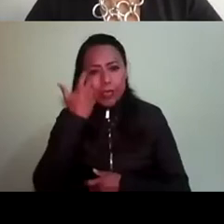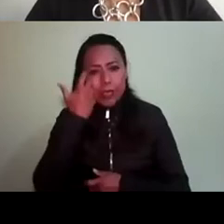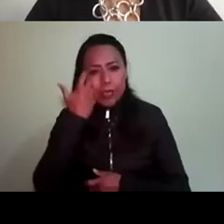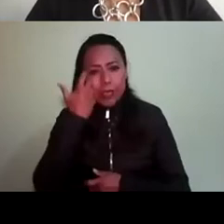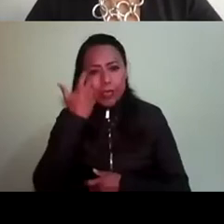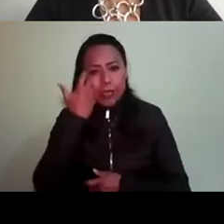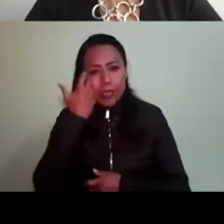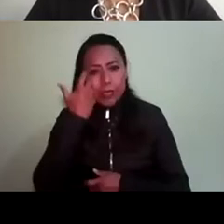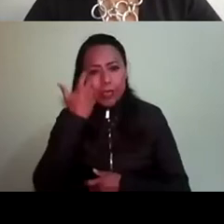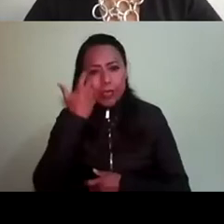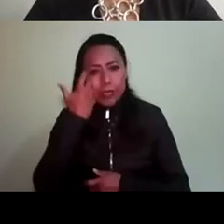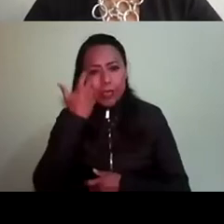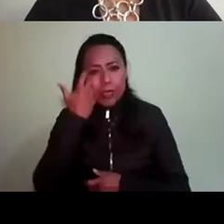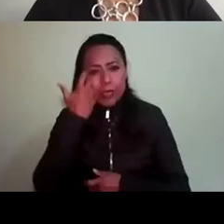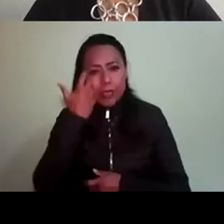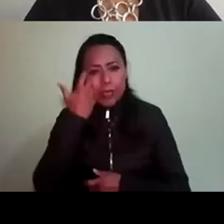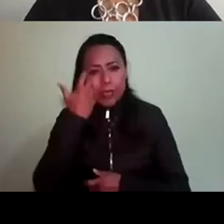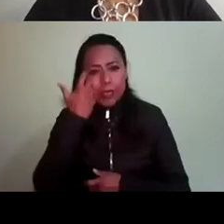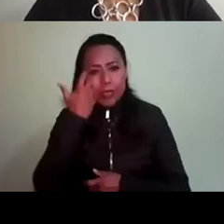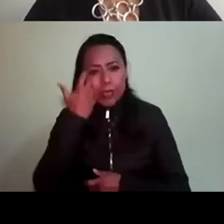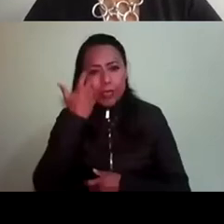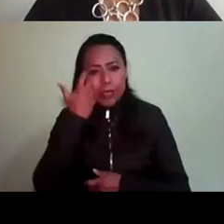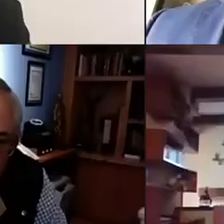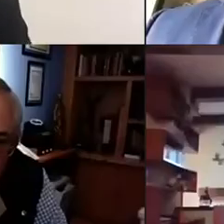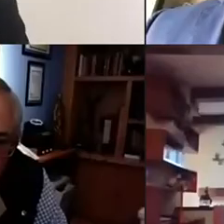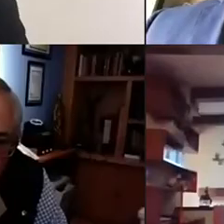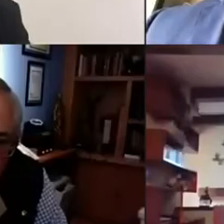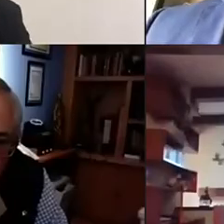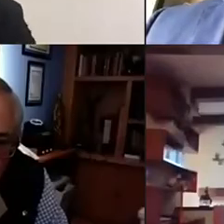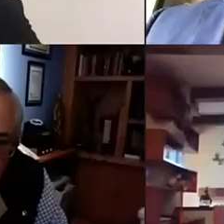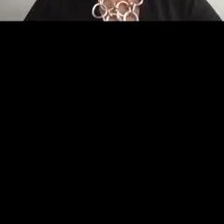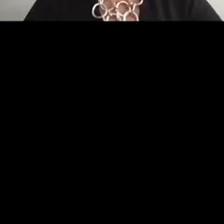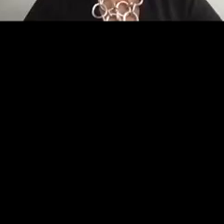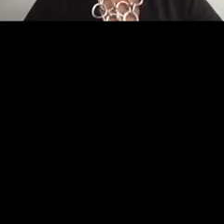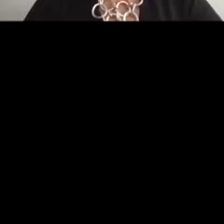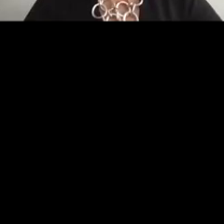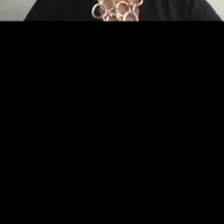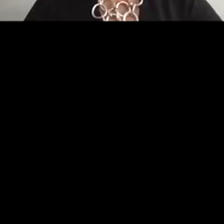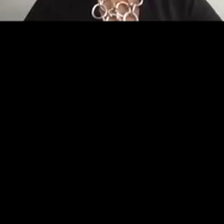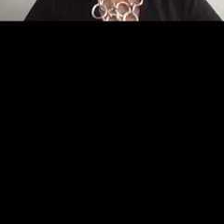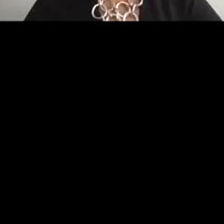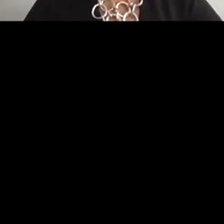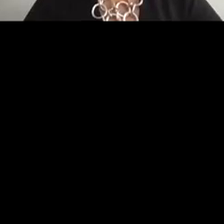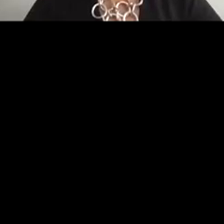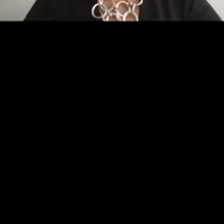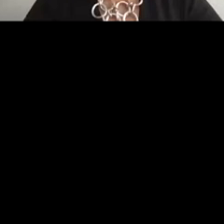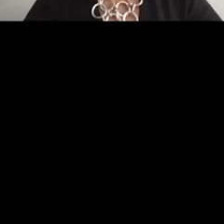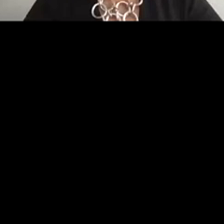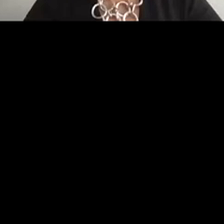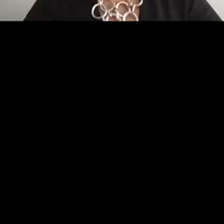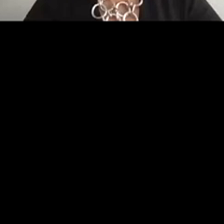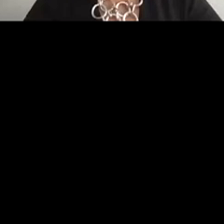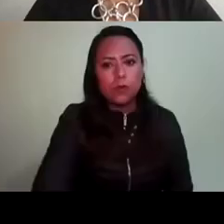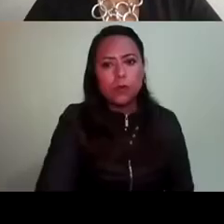y que, a ver, no nos engañemos, este problema de la calzada de Ermita Iztapalapa